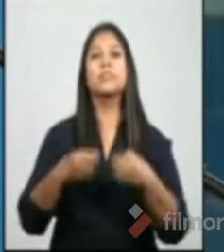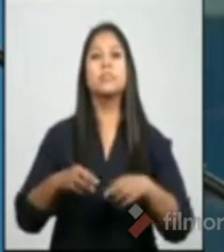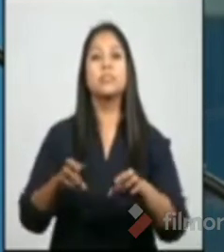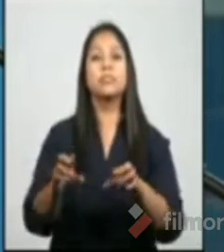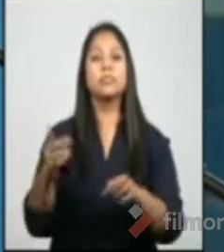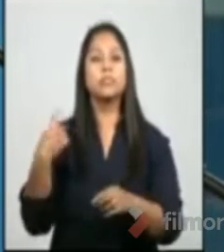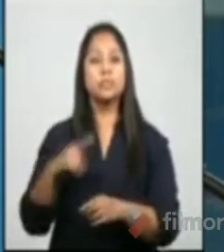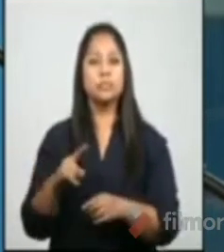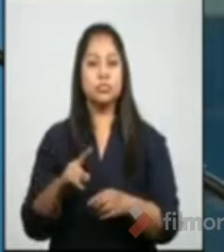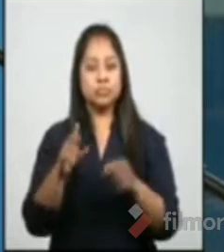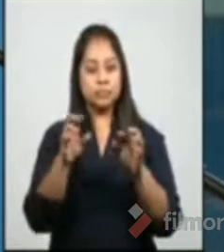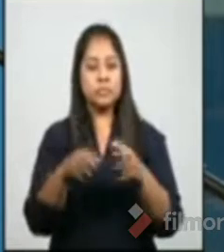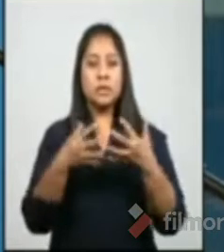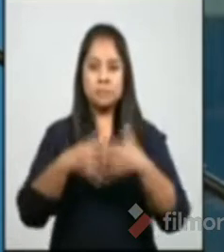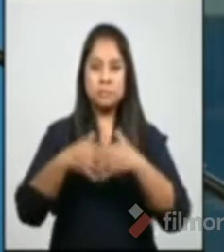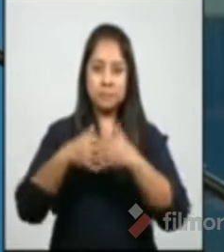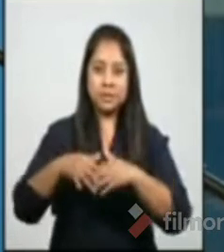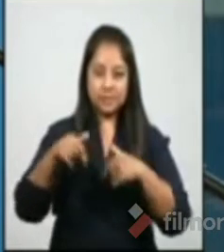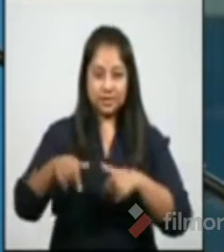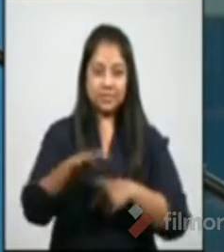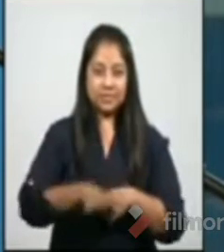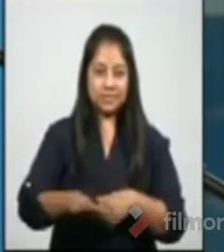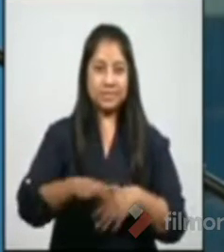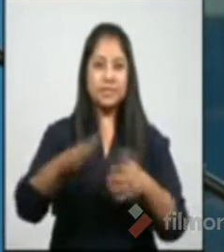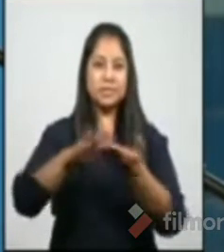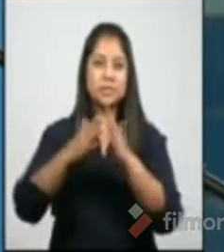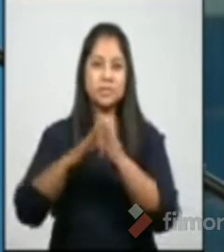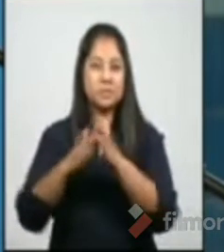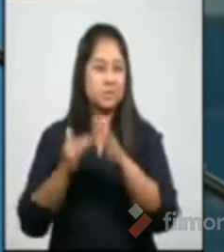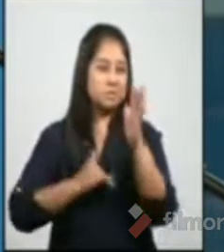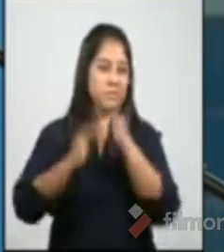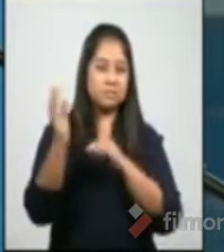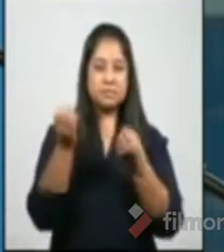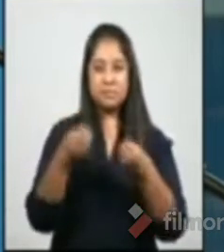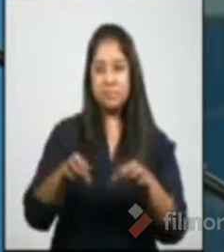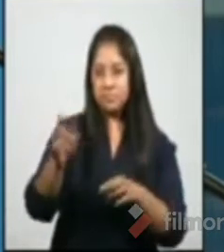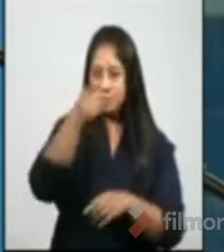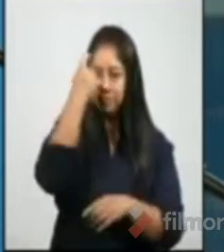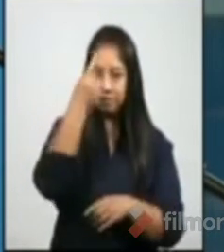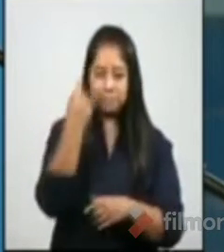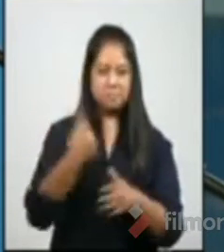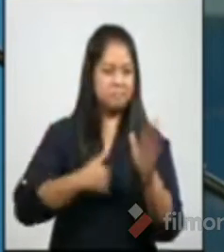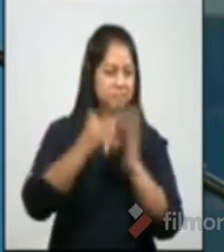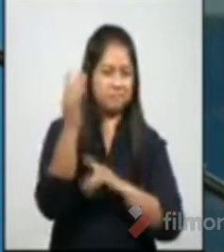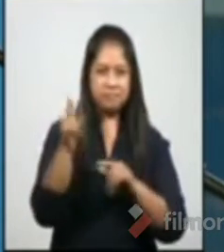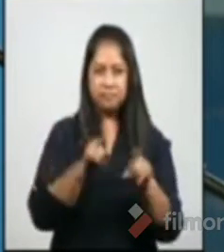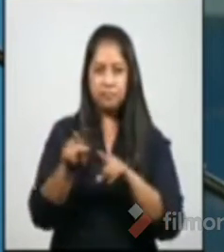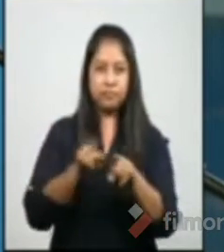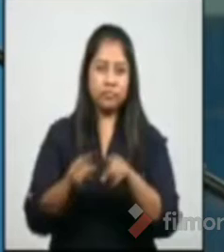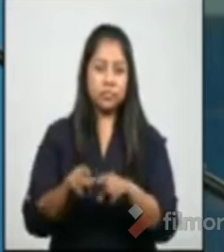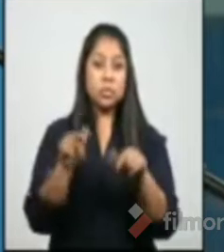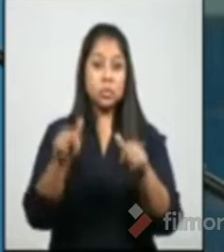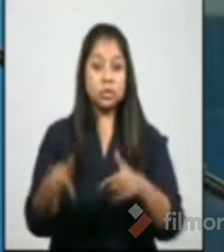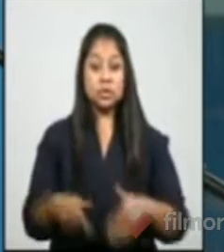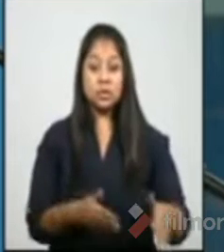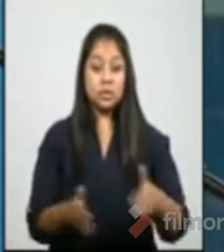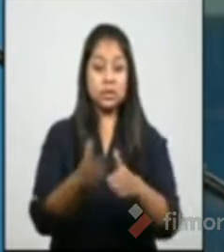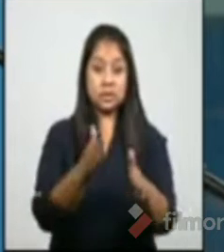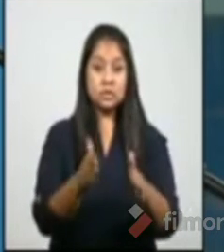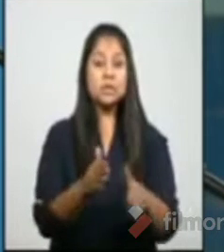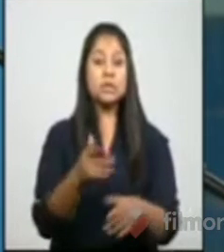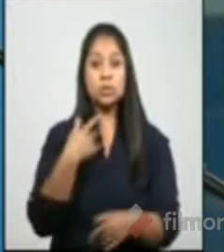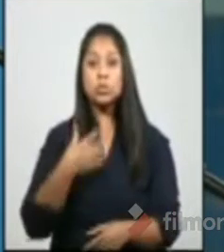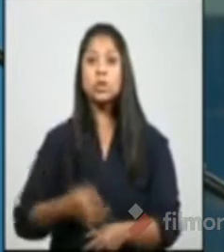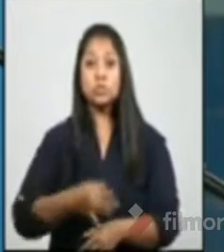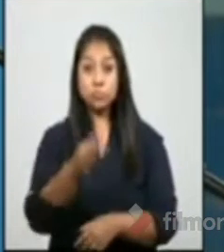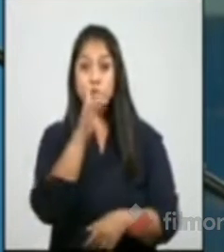aquellos emprendedores de aquí, de la comunidad. Va a haber más oportunidades de trabajo, vamos a ser más competitivos con esta carretera. Los